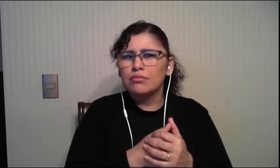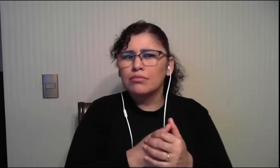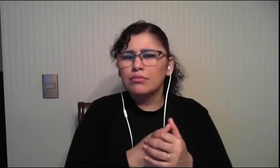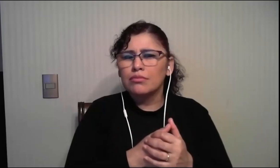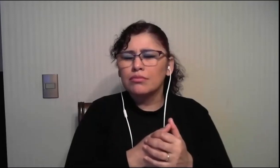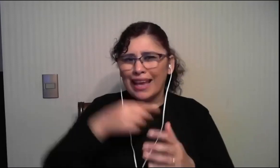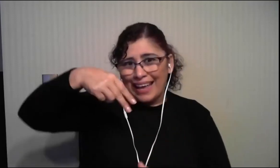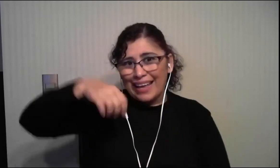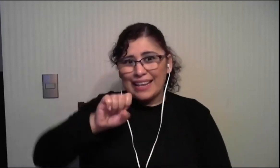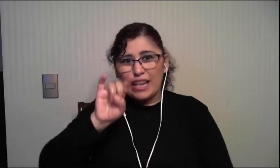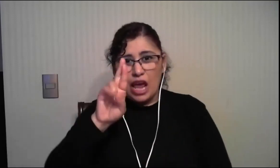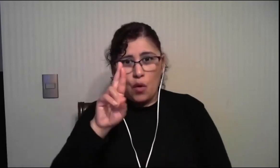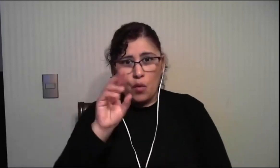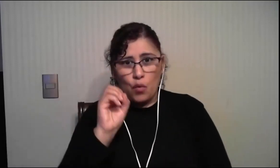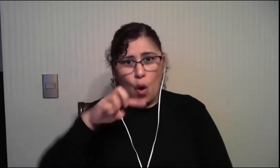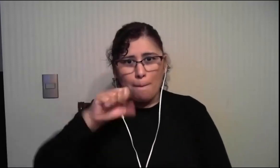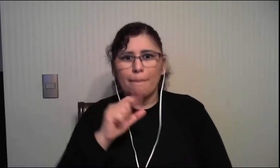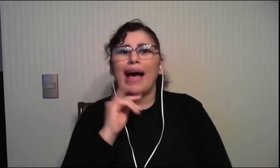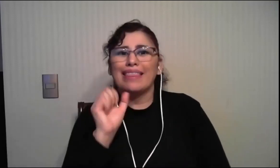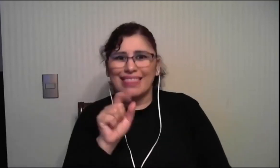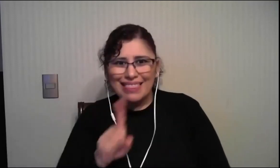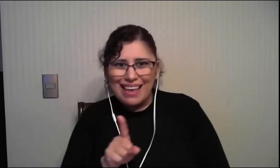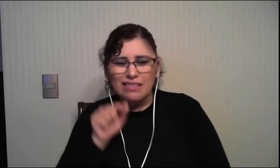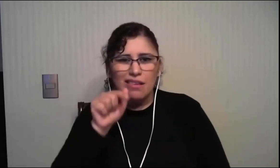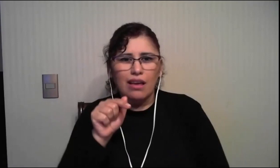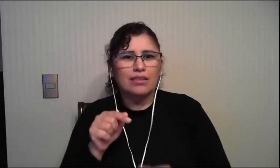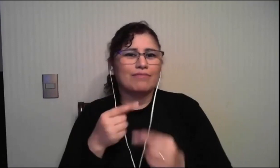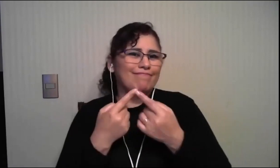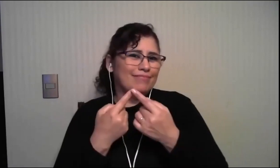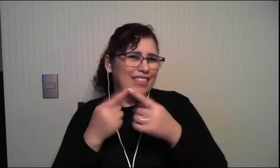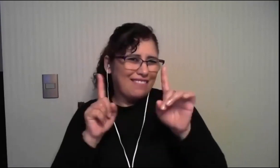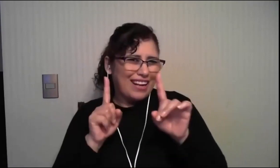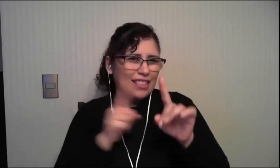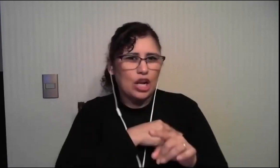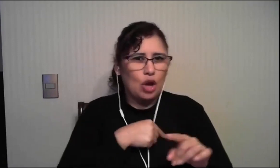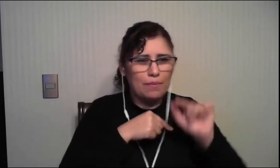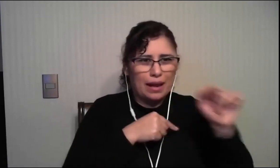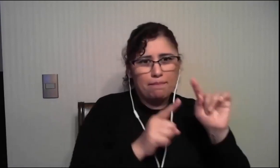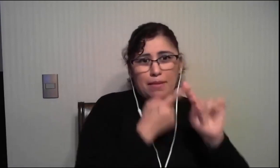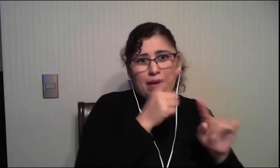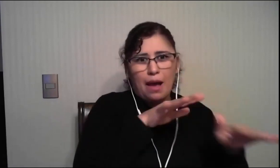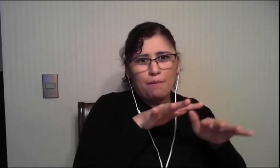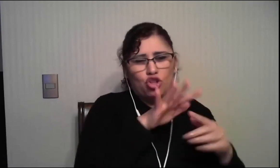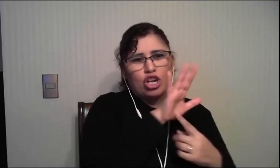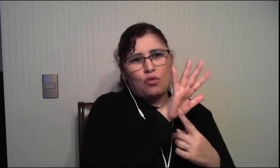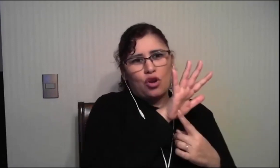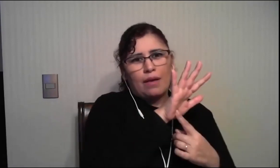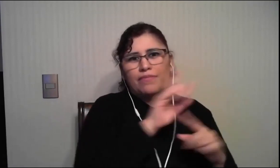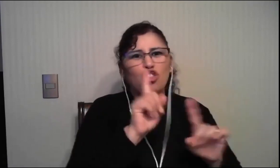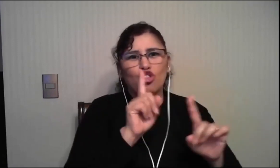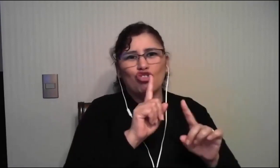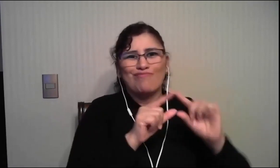A ver, es que las lesiones de primera motoneurona son lesiones centrales, medulares o a nivel cerebral, entonces no se incluye dentro de la